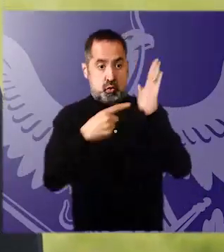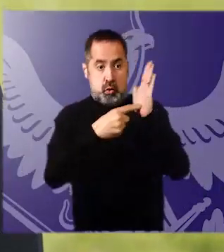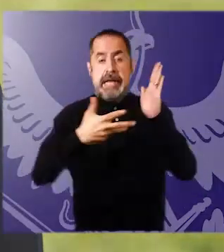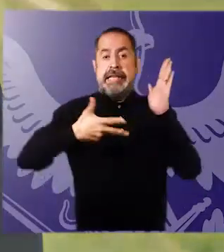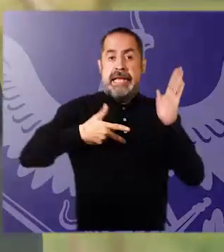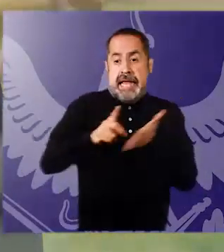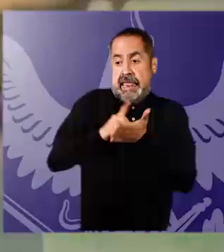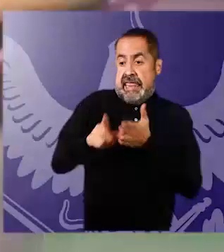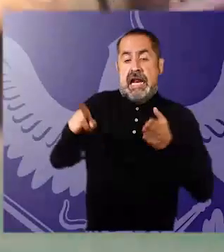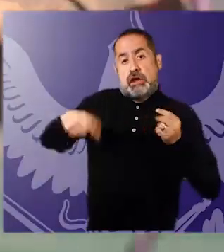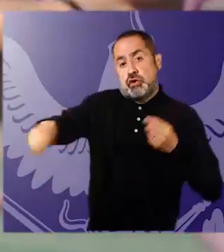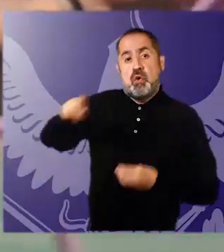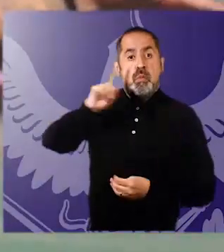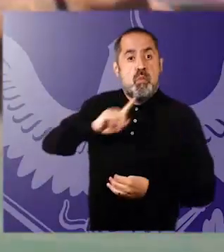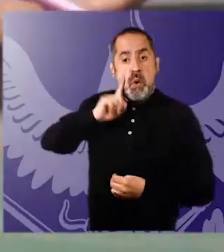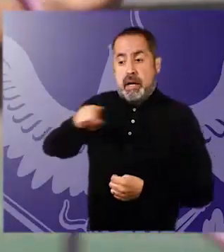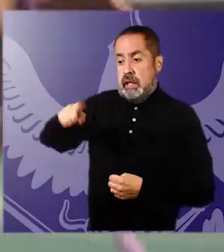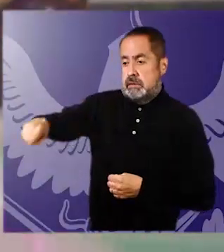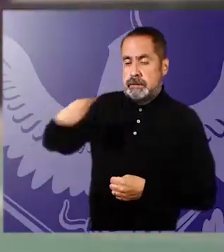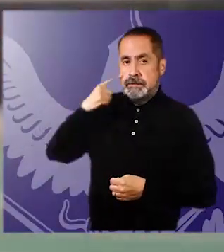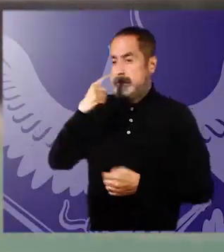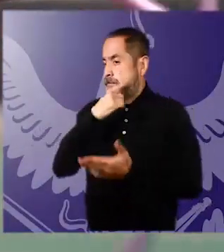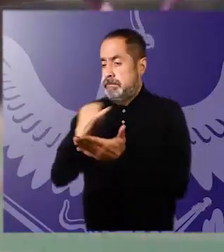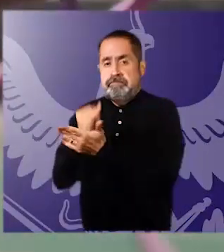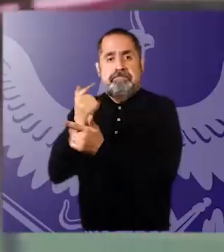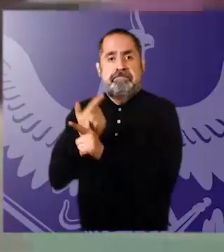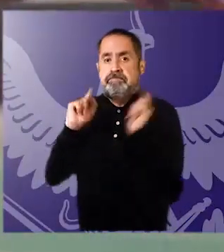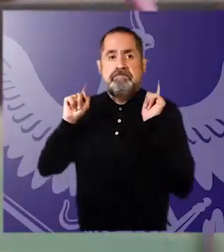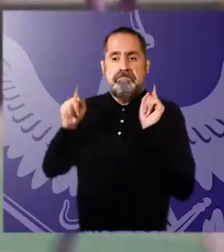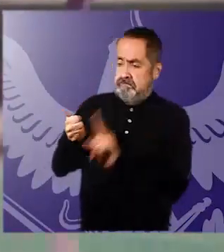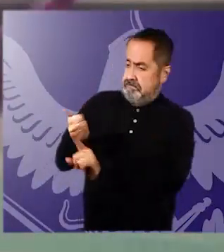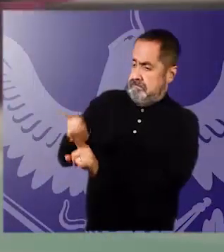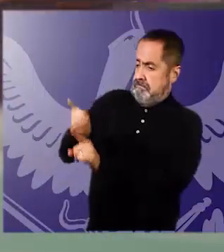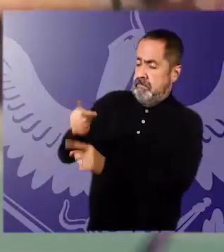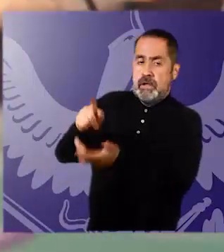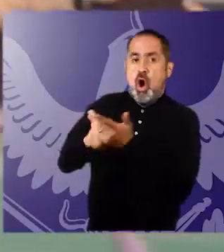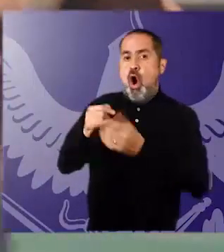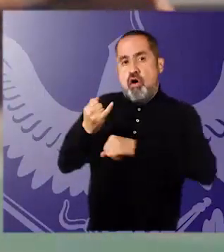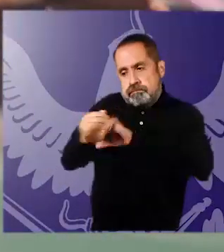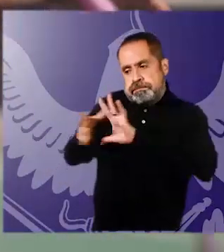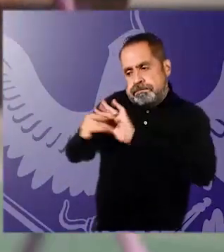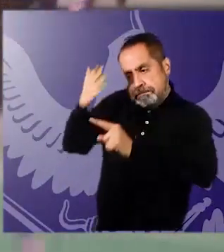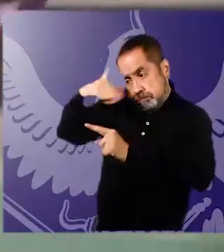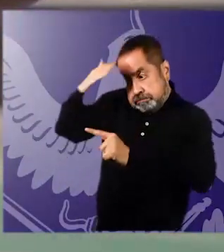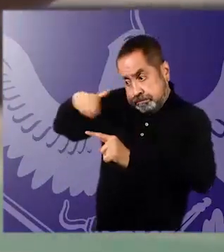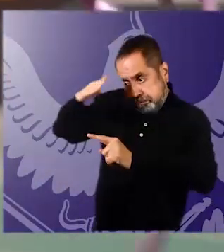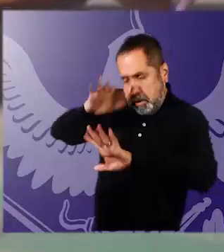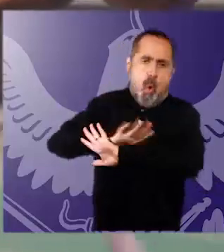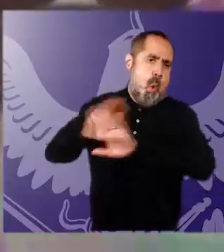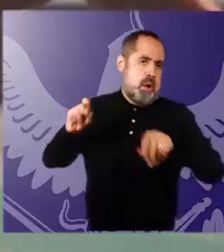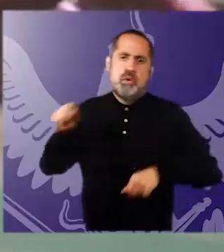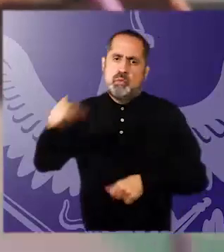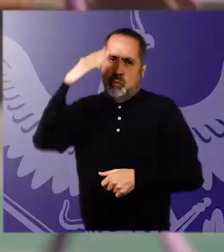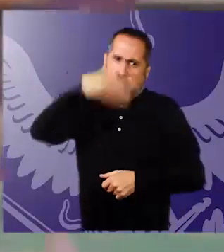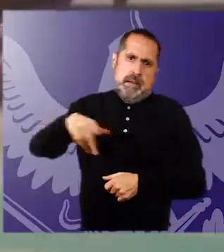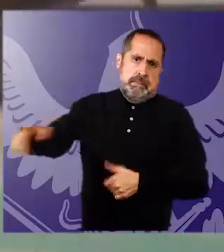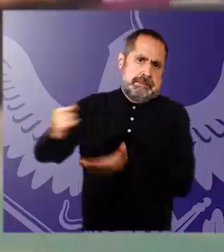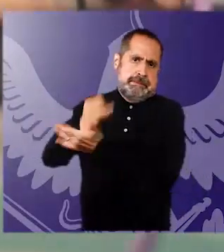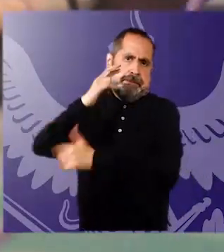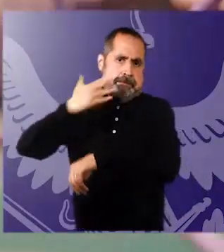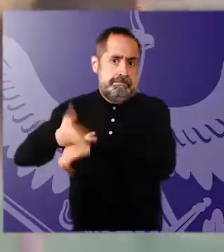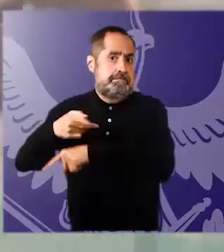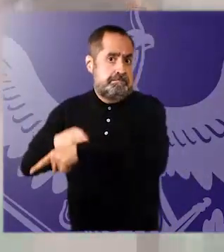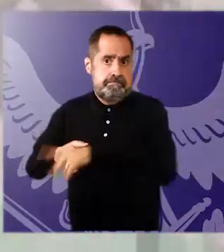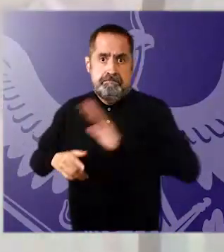México reconoce el derecho de las mujeres a decidir de manera libre, autónoma e informada sobre su cuerpo y su